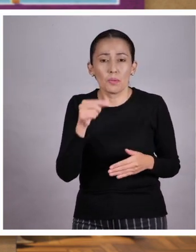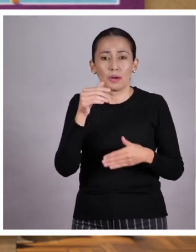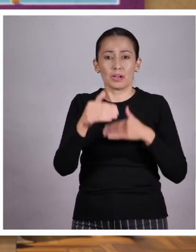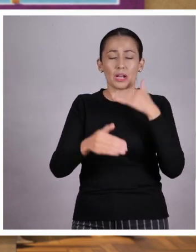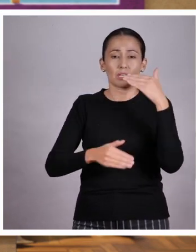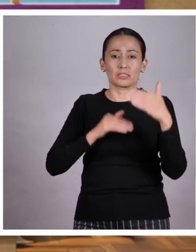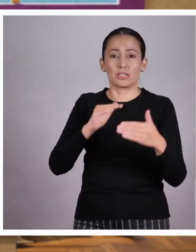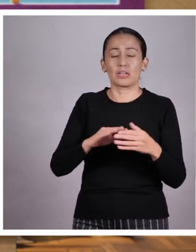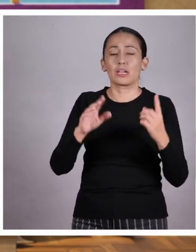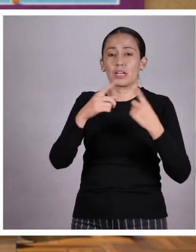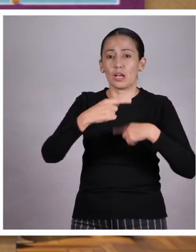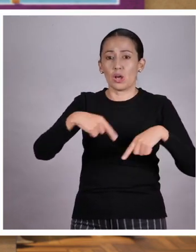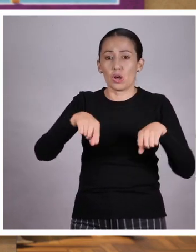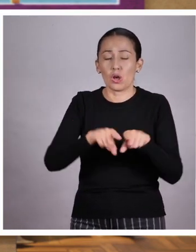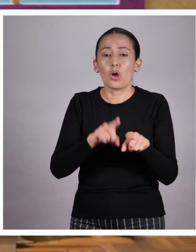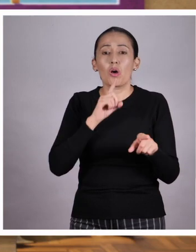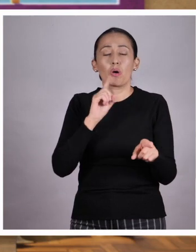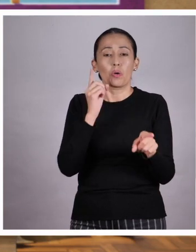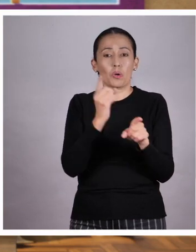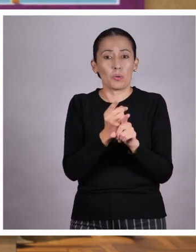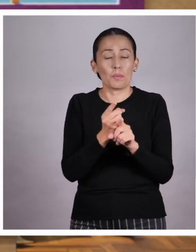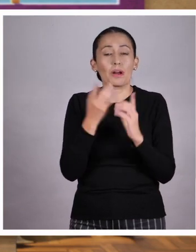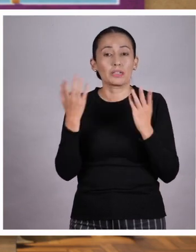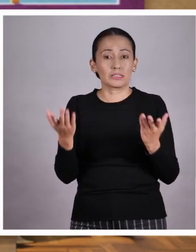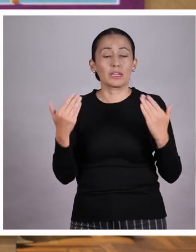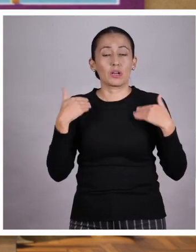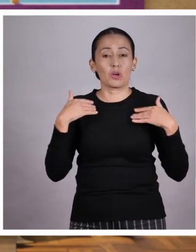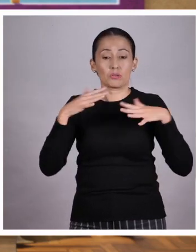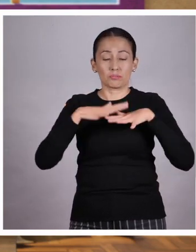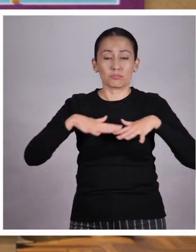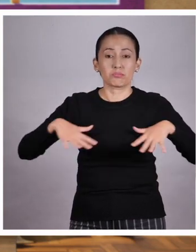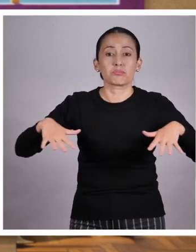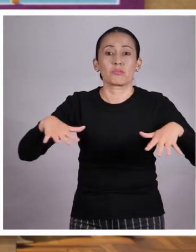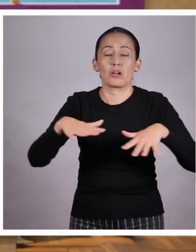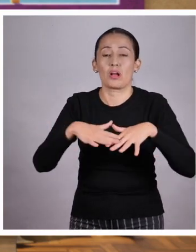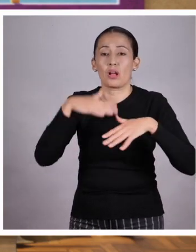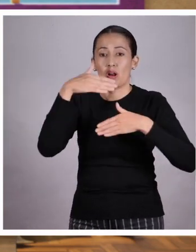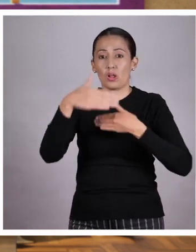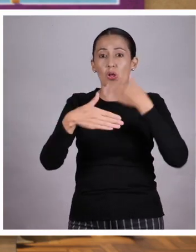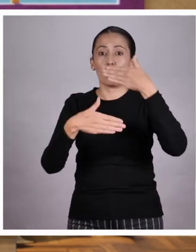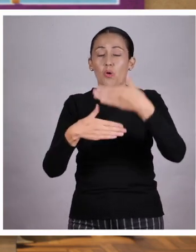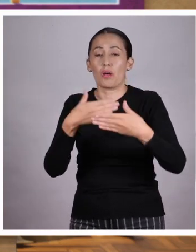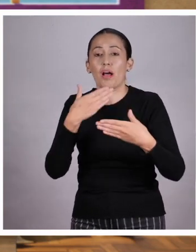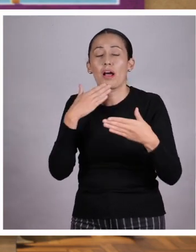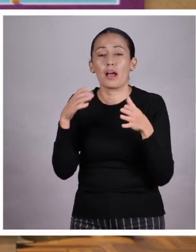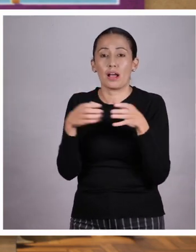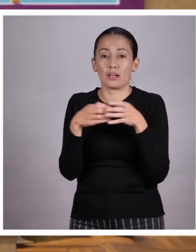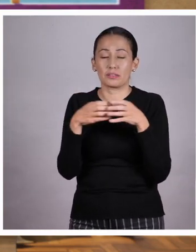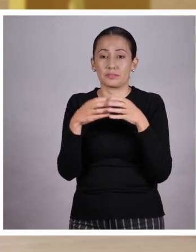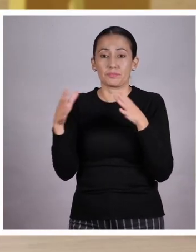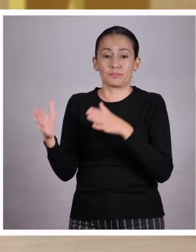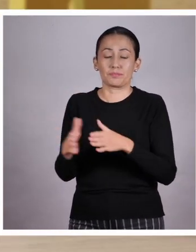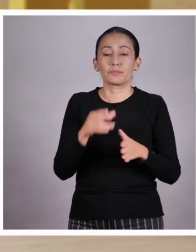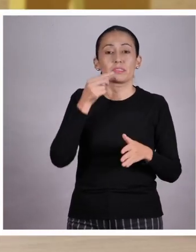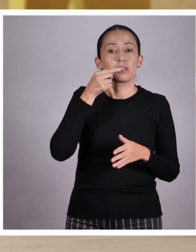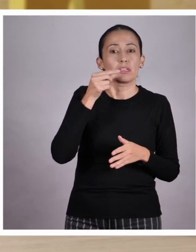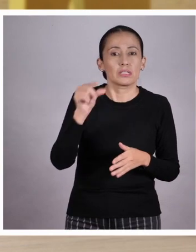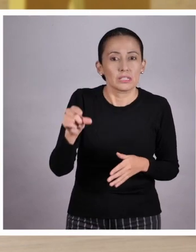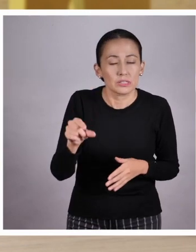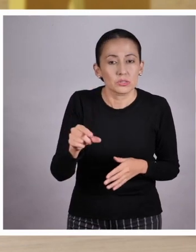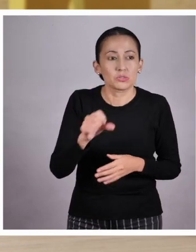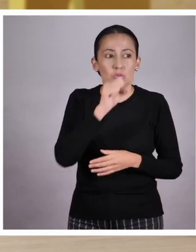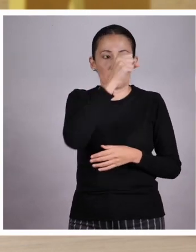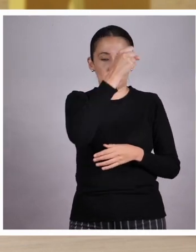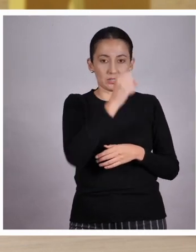solo palabras. Dice mi abuelita también que usamos mucha estructura gramatical del quichua en español, sobre todo en la